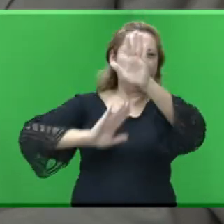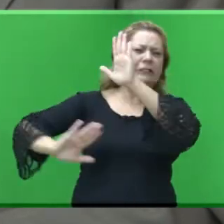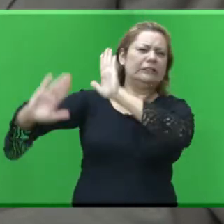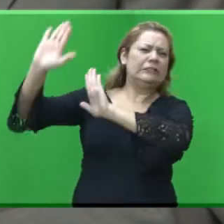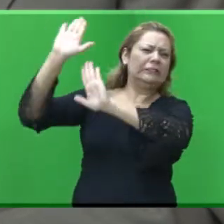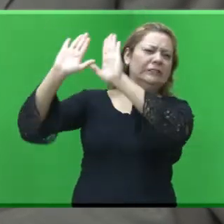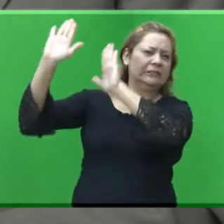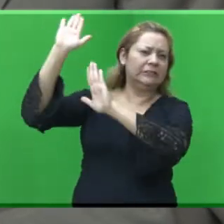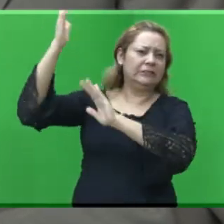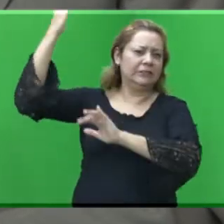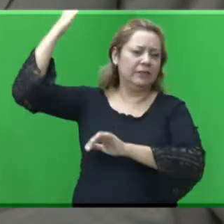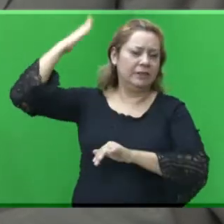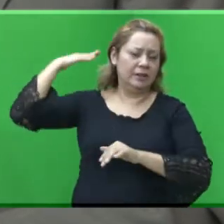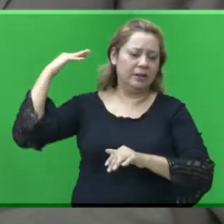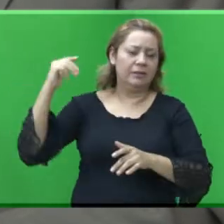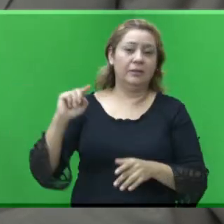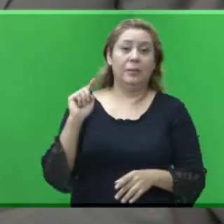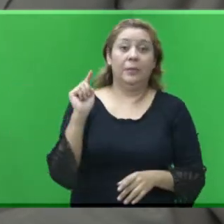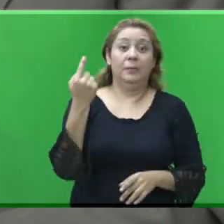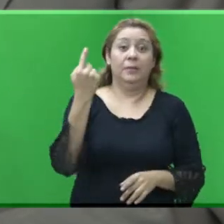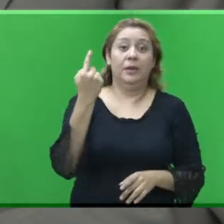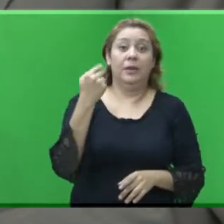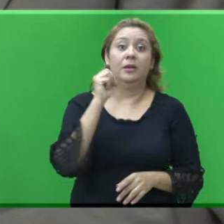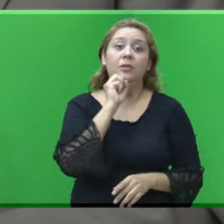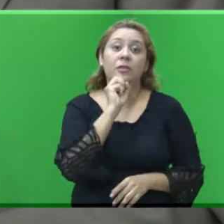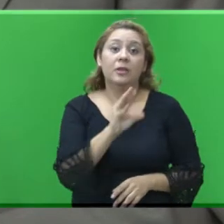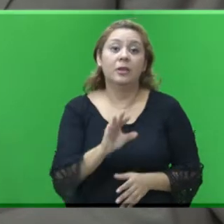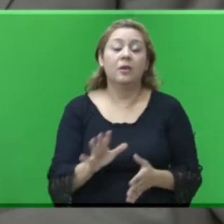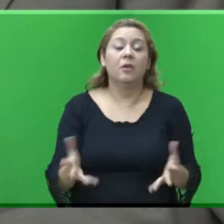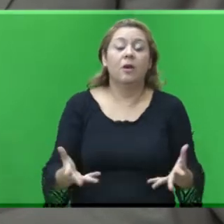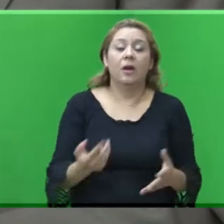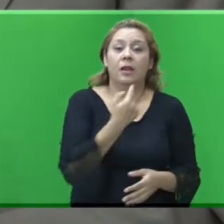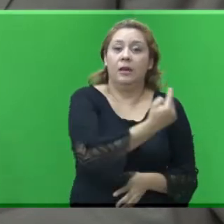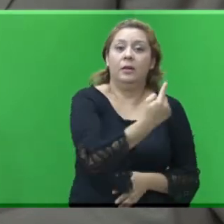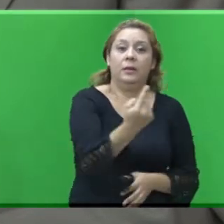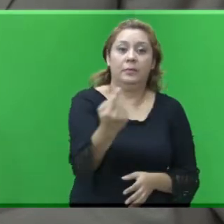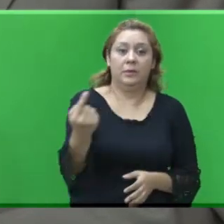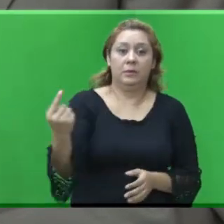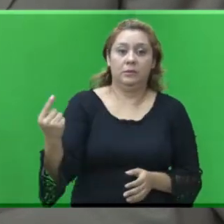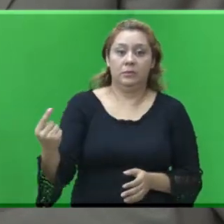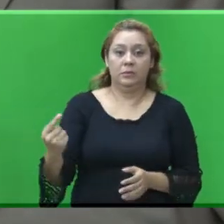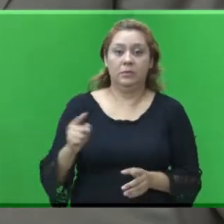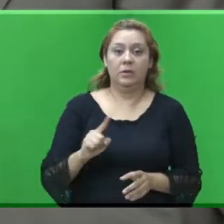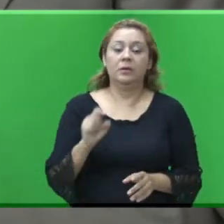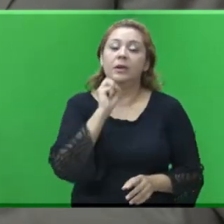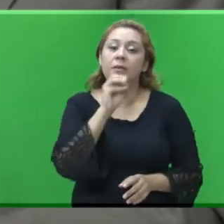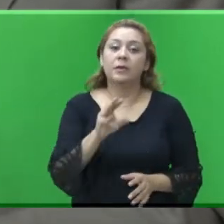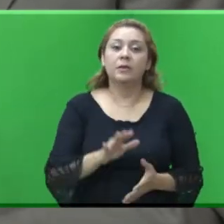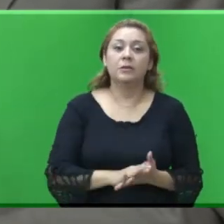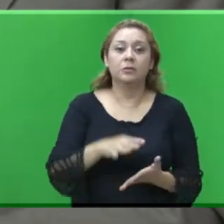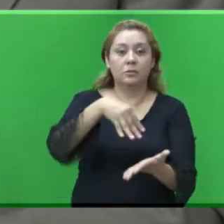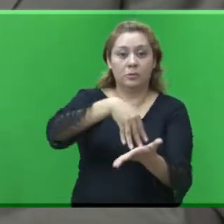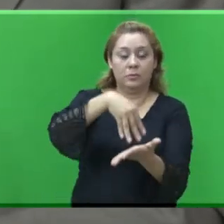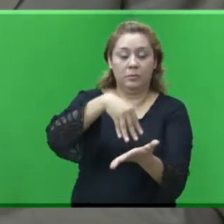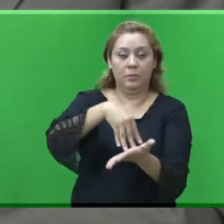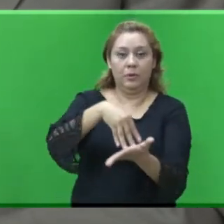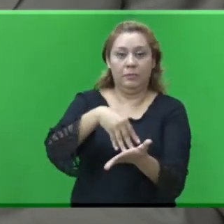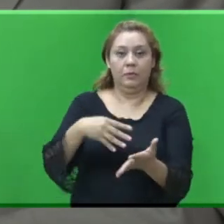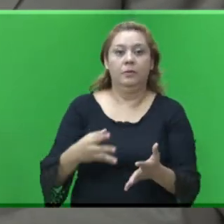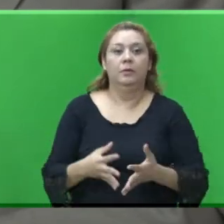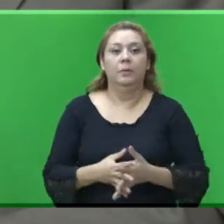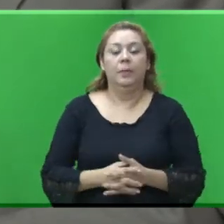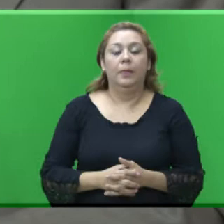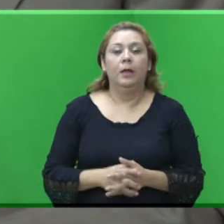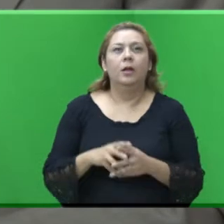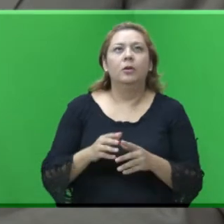antigüedad. En primera instancia, dirigiéndose a aquellos que él había denominado su